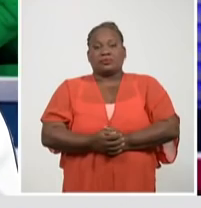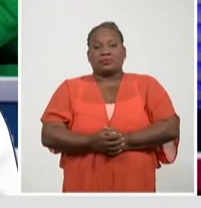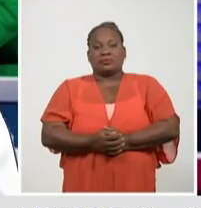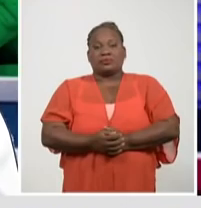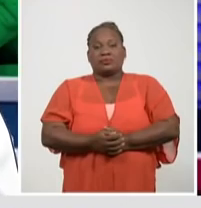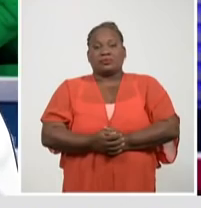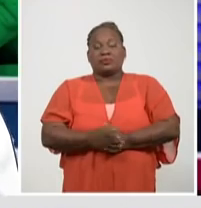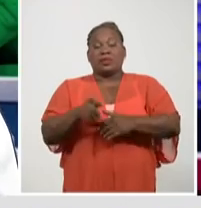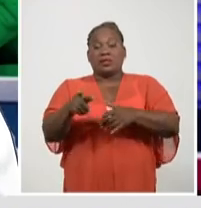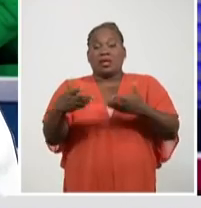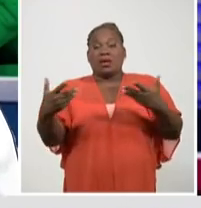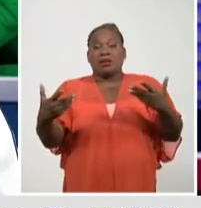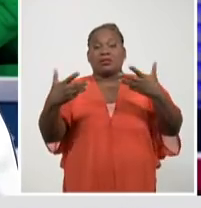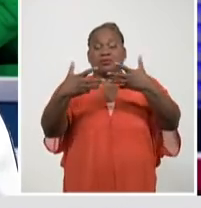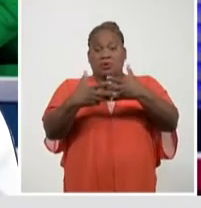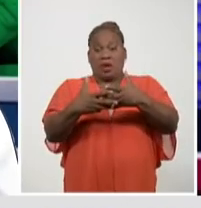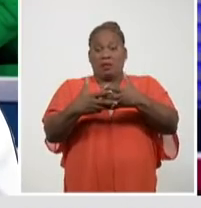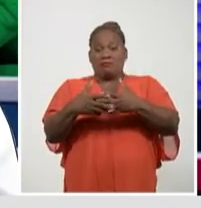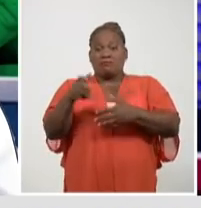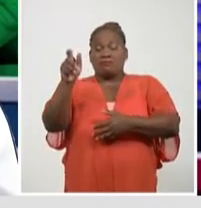vinculados con viajeros internacionales.